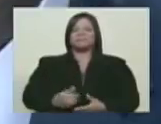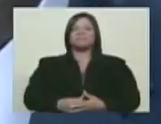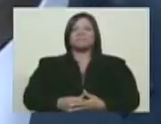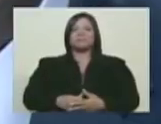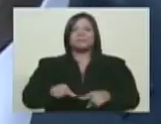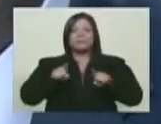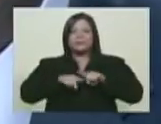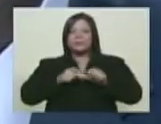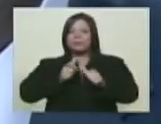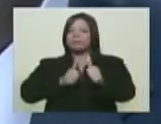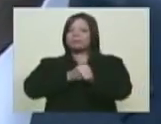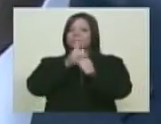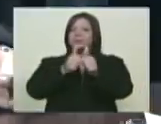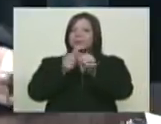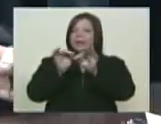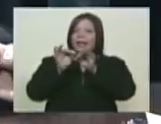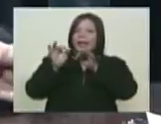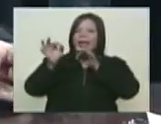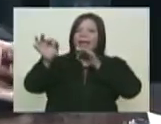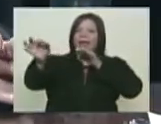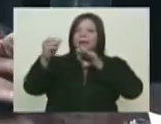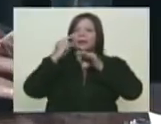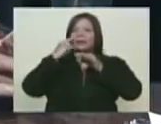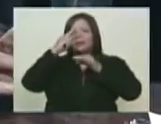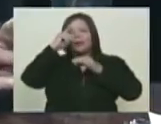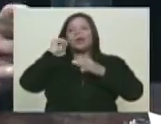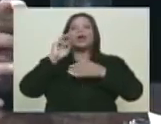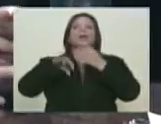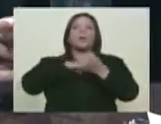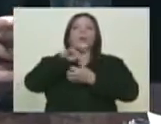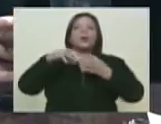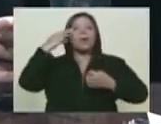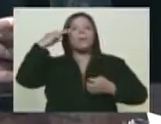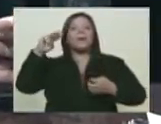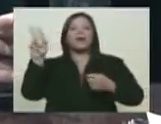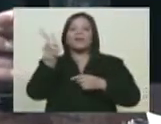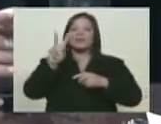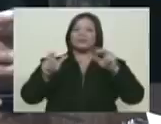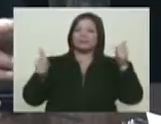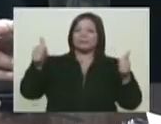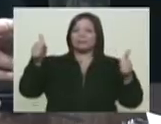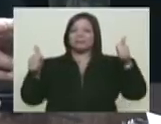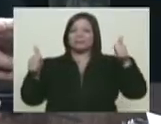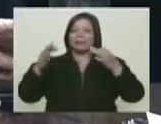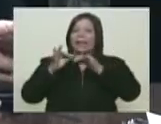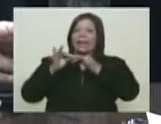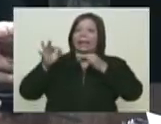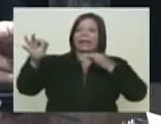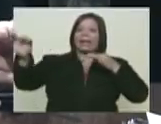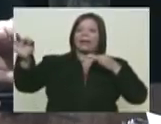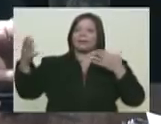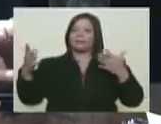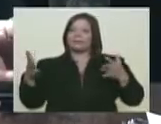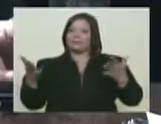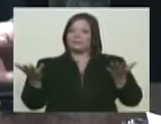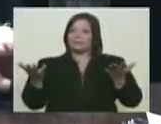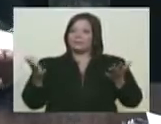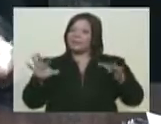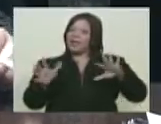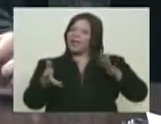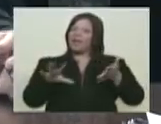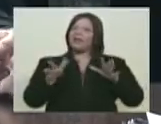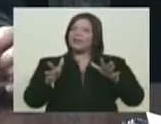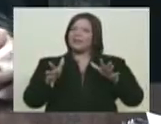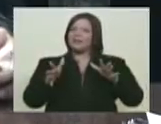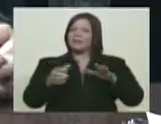Sigue uno de lejos, ¿no? El problema con México y Venezuela es que, hijo, estamos tan lejos, ¿no? En cierto sentido.